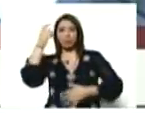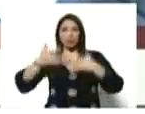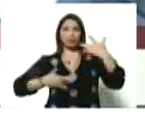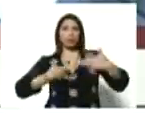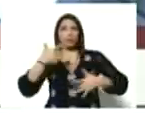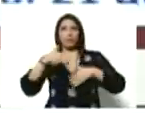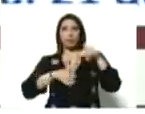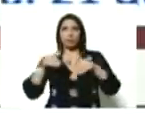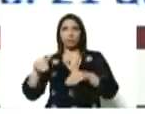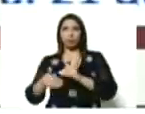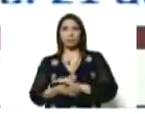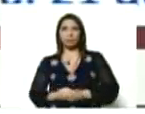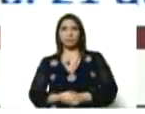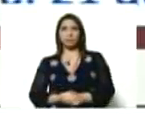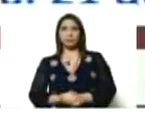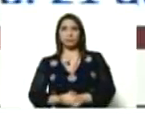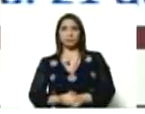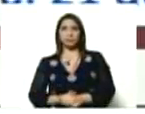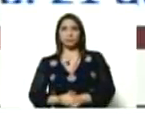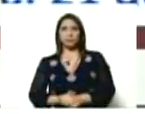electoral.